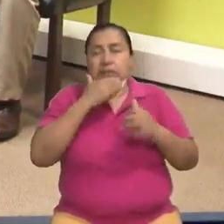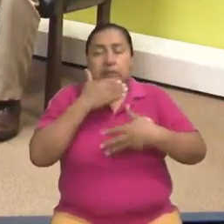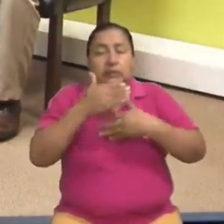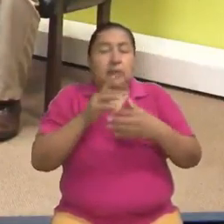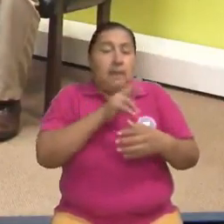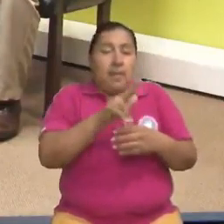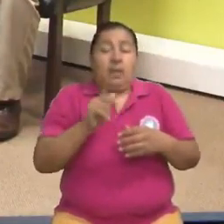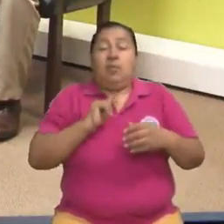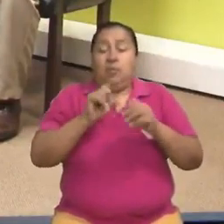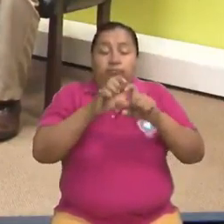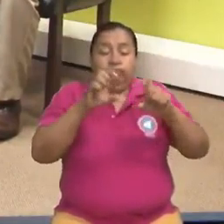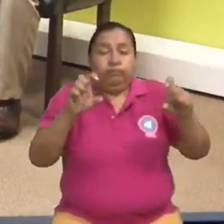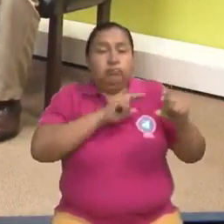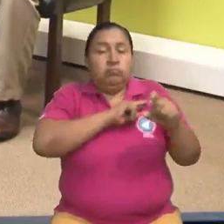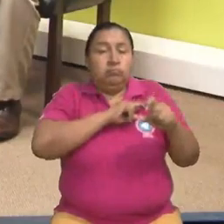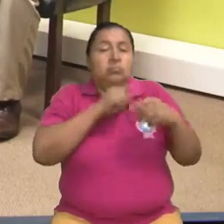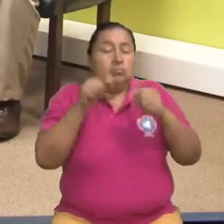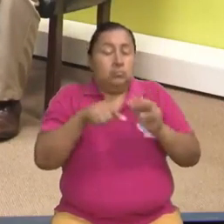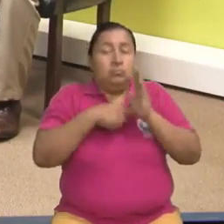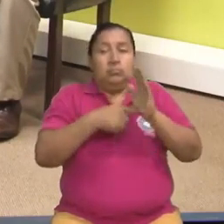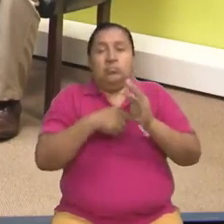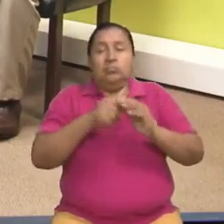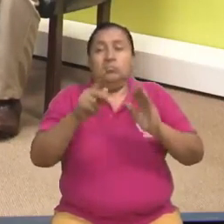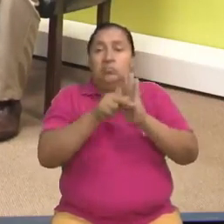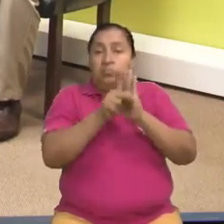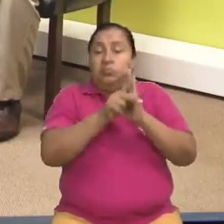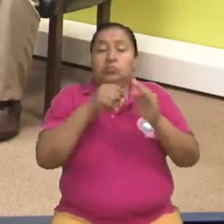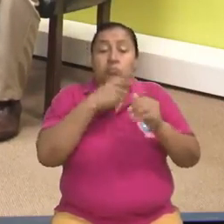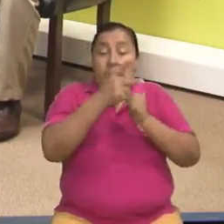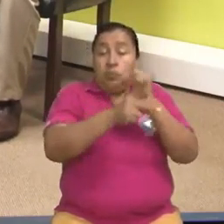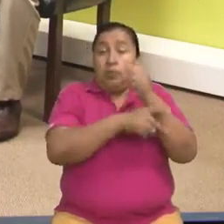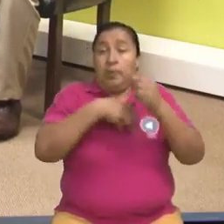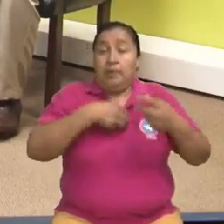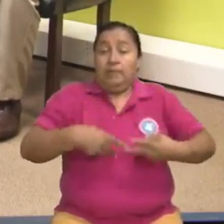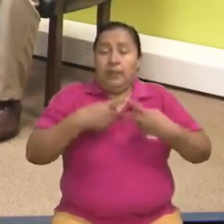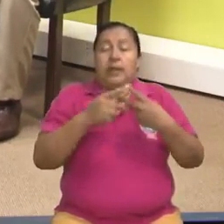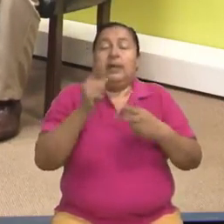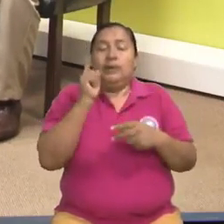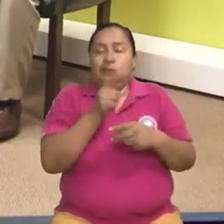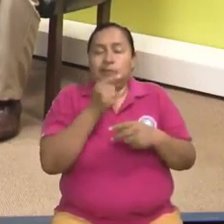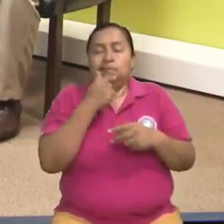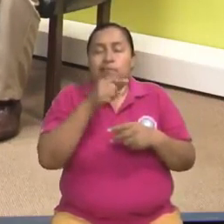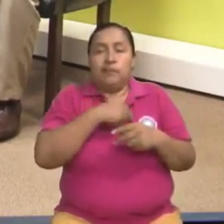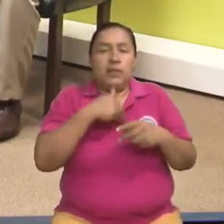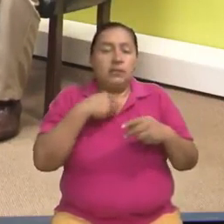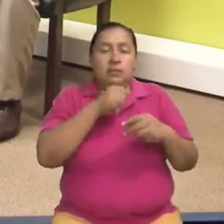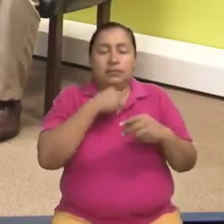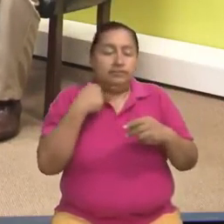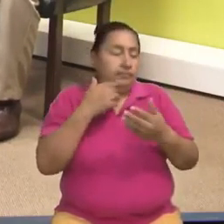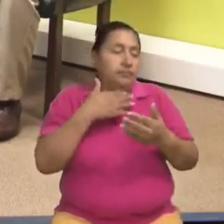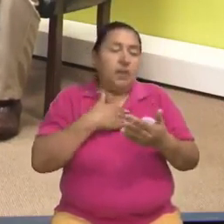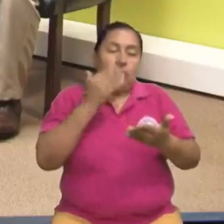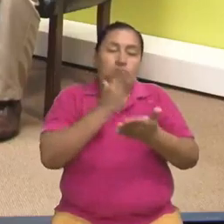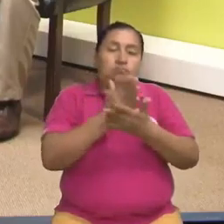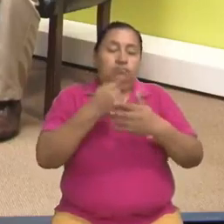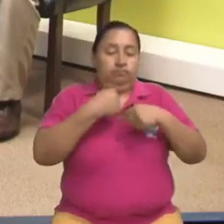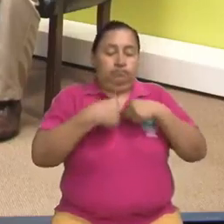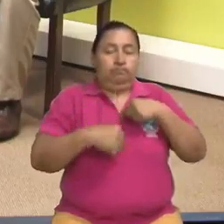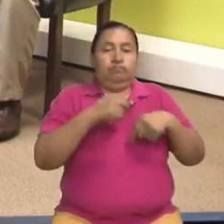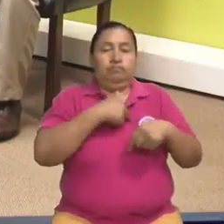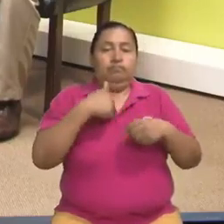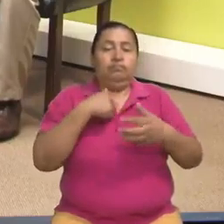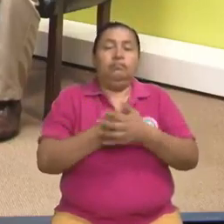niño grande y está poniendo en riesgo su vida, entonces ahí es donde decidimos hacer una intervención quirúrgica.